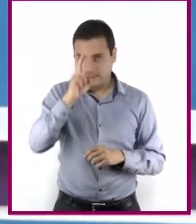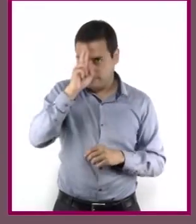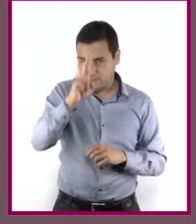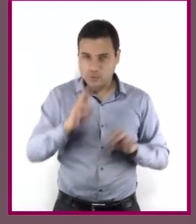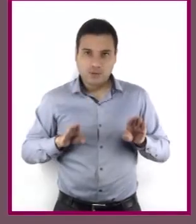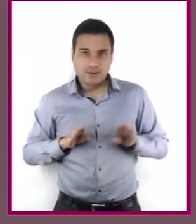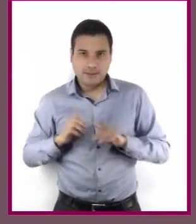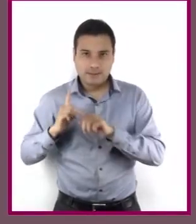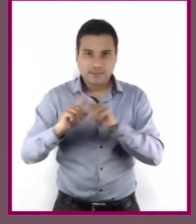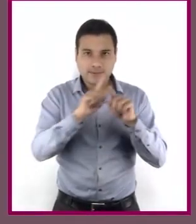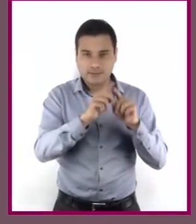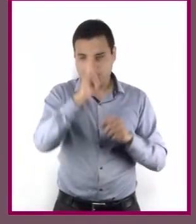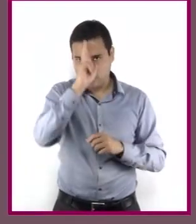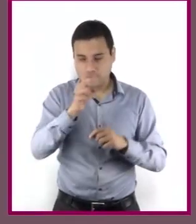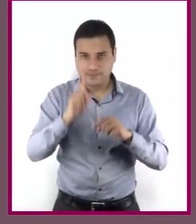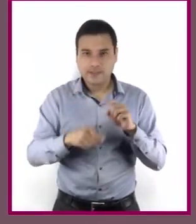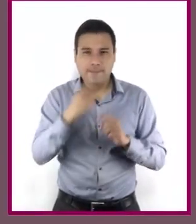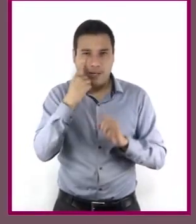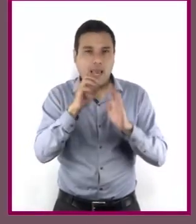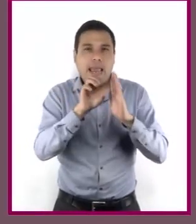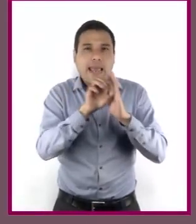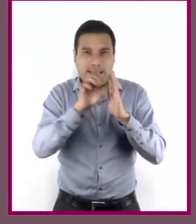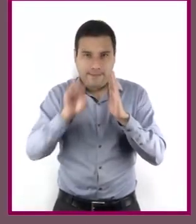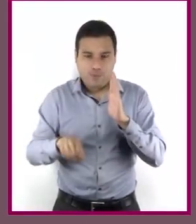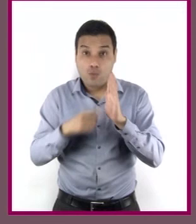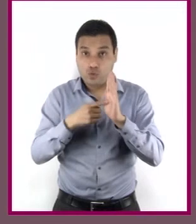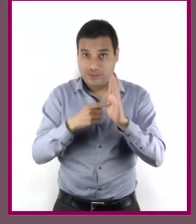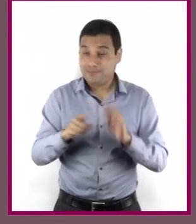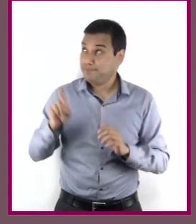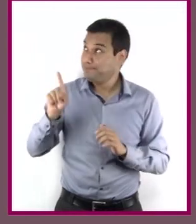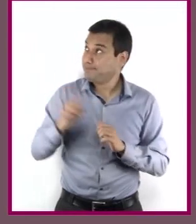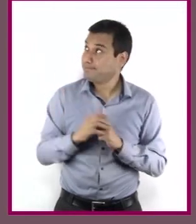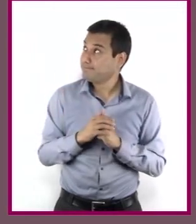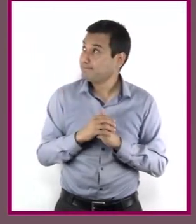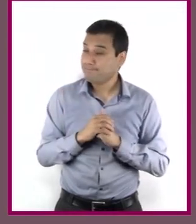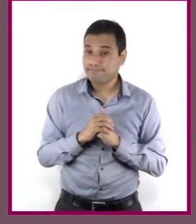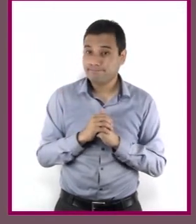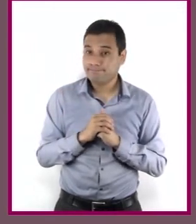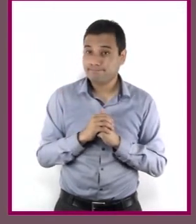discriminación. Les muestro un ejemplo en pantalla: el apartheid en